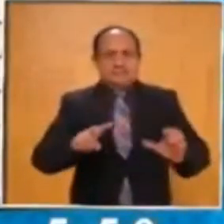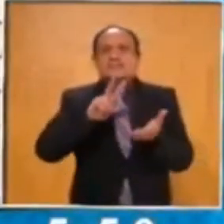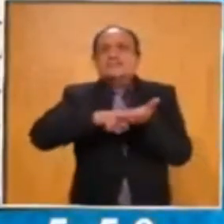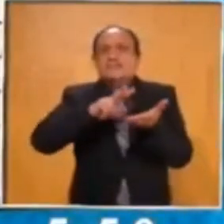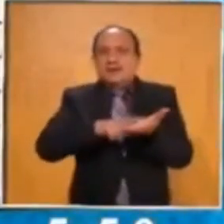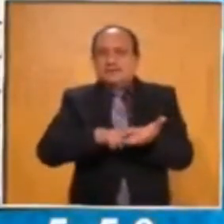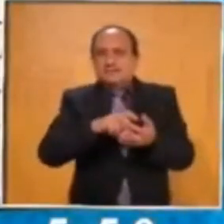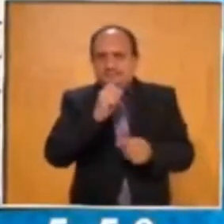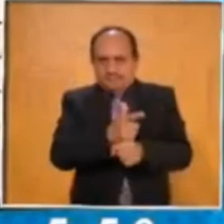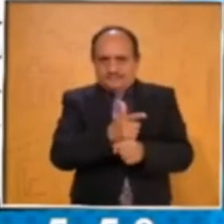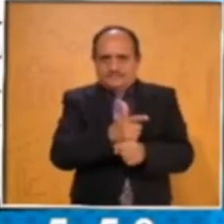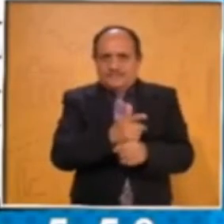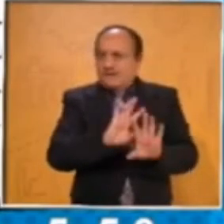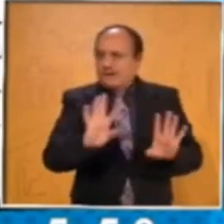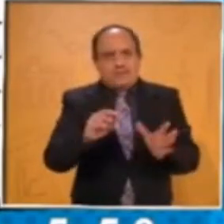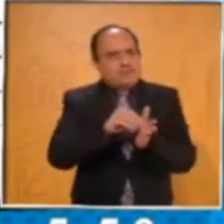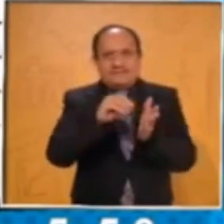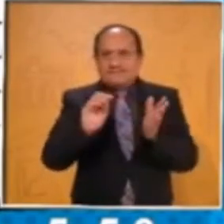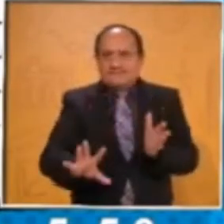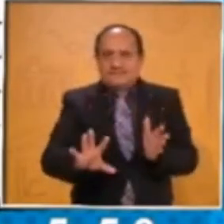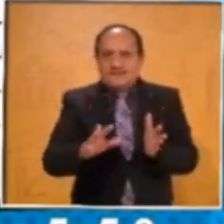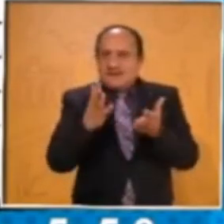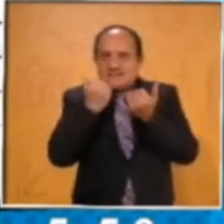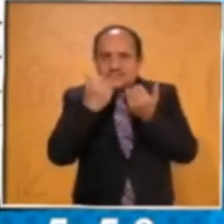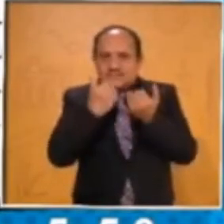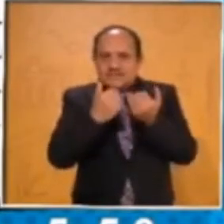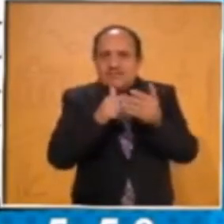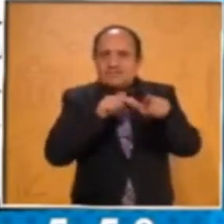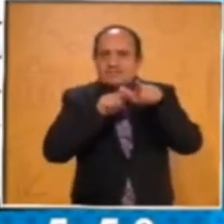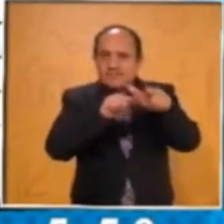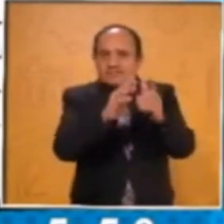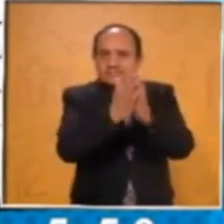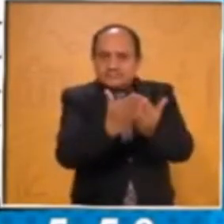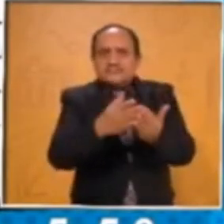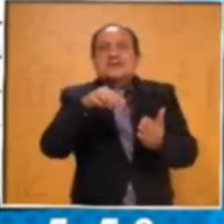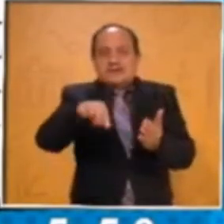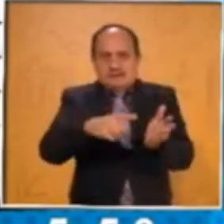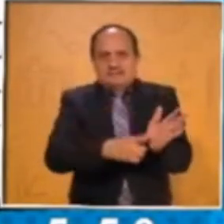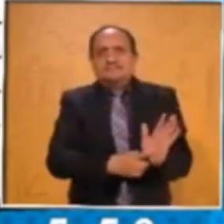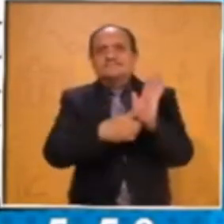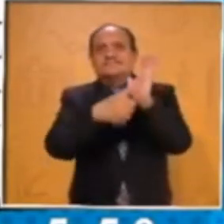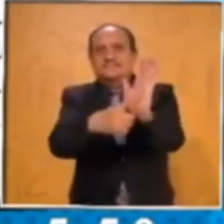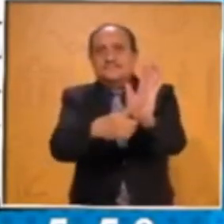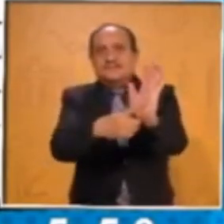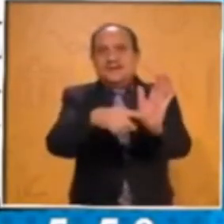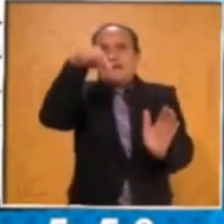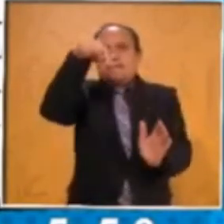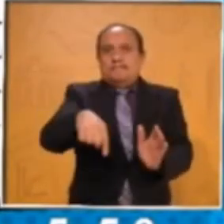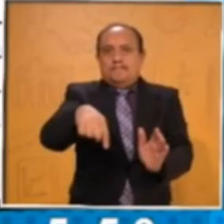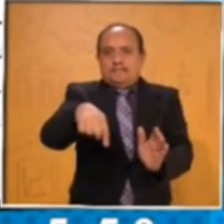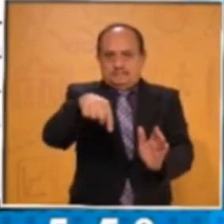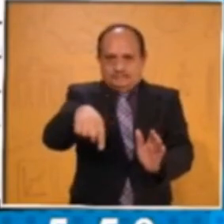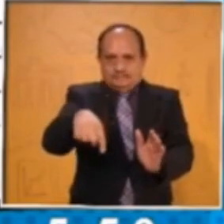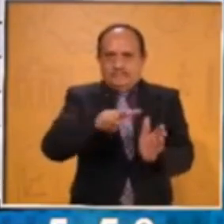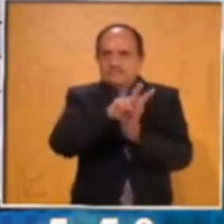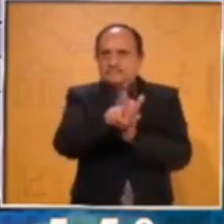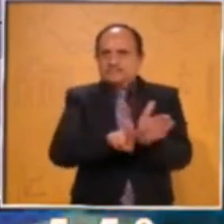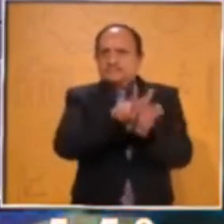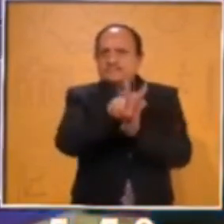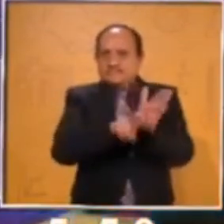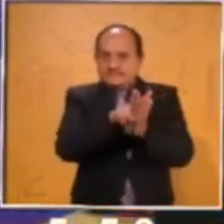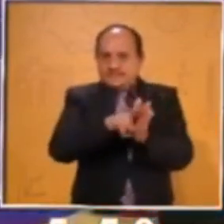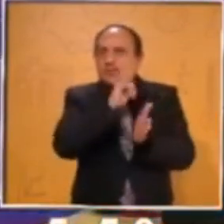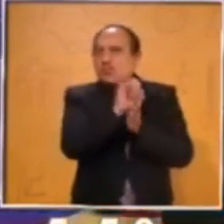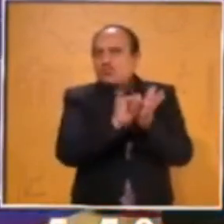¿Ok? Así es que no hay pretexto. Si no encuentran su guión tutorial, aquí se los dejo para que le pongan pause en el video ya cuando lo vean por